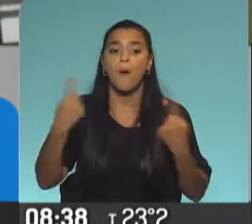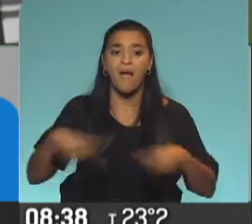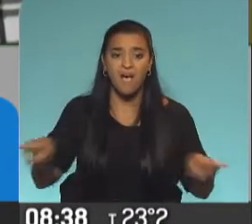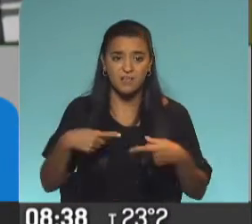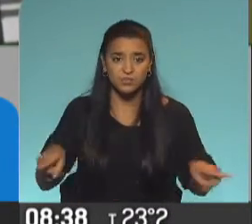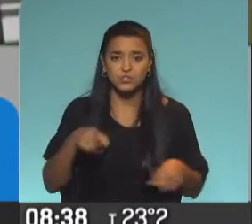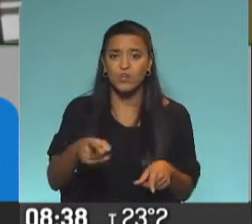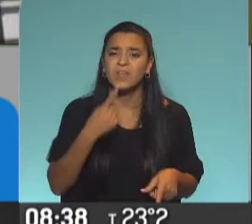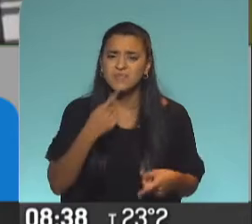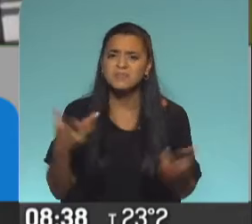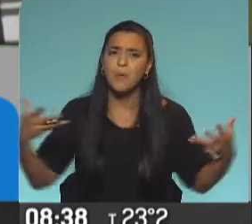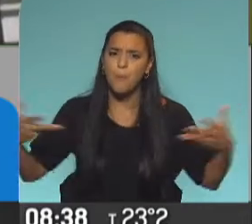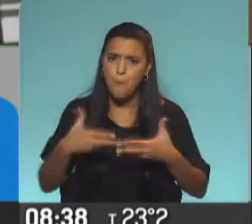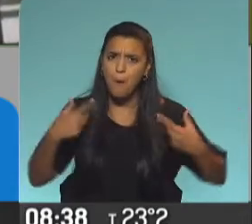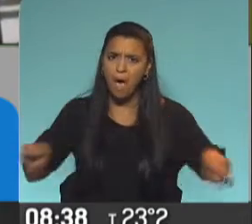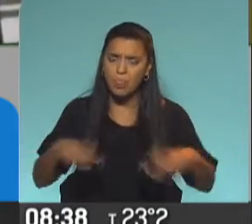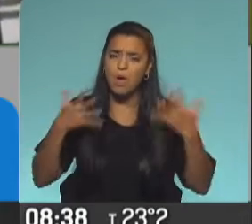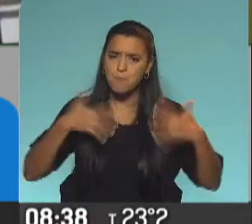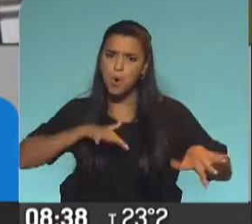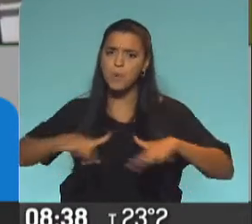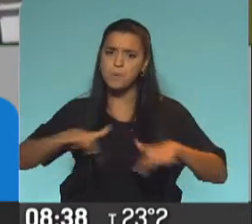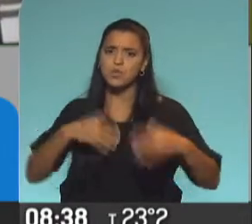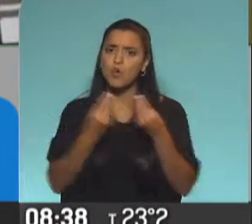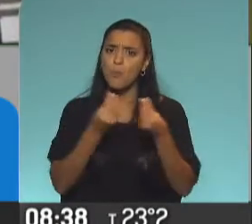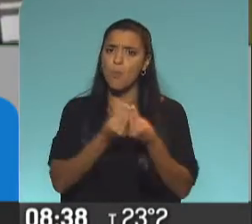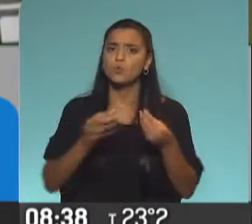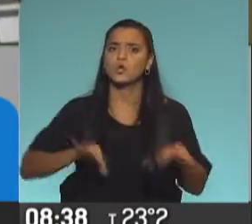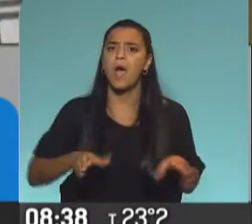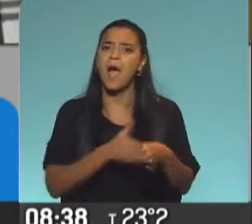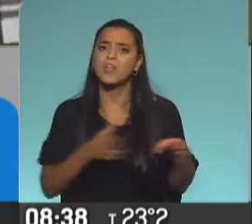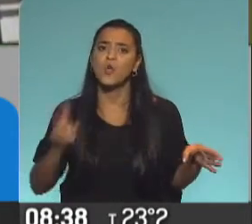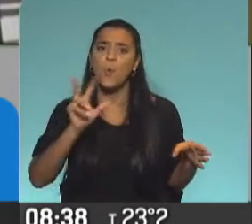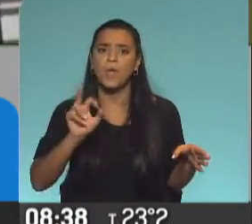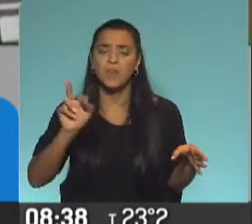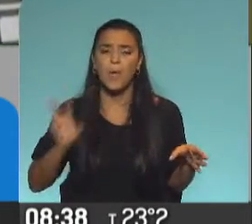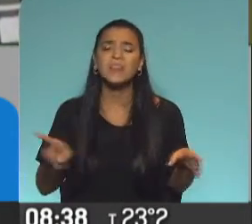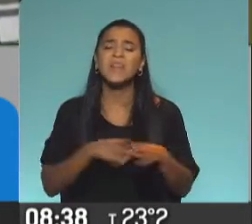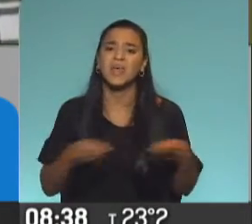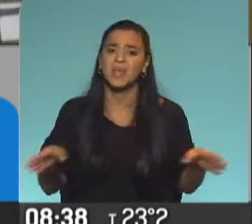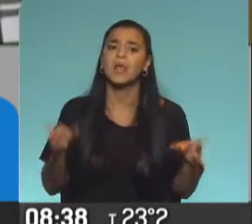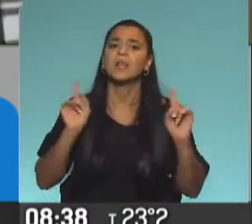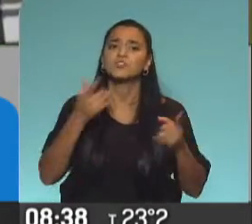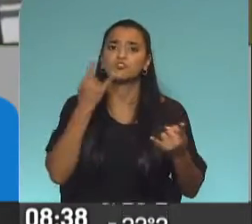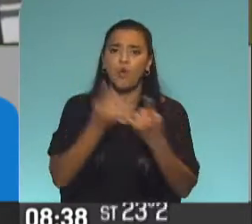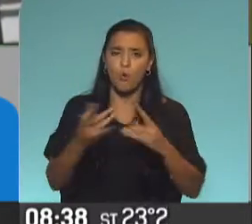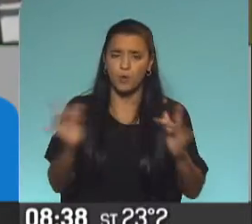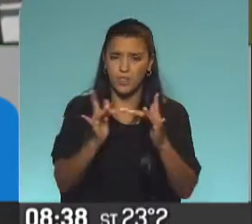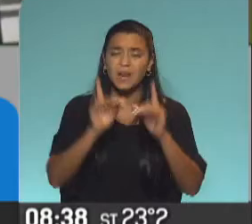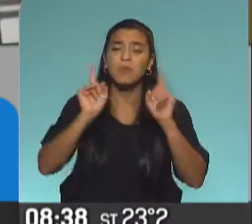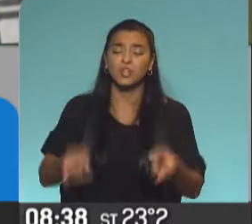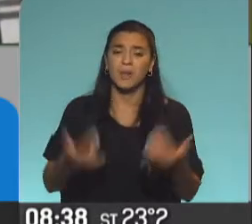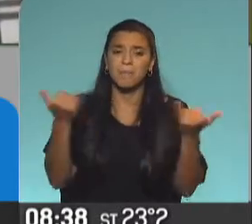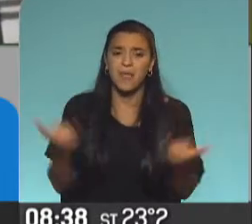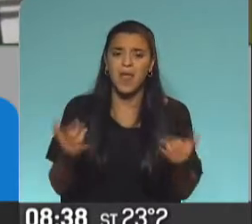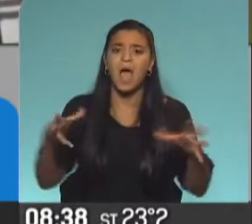banda que estuvo moviéndose muchísimo durante el año 2020, no solamente porque hizo un par de streamings, sino porque también formó parte